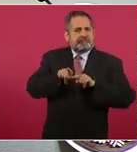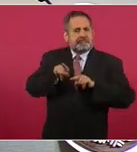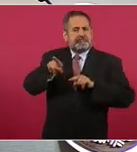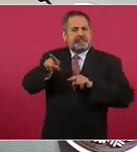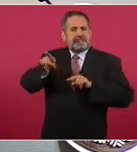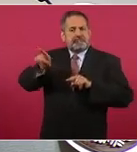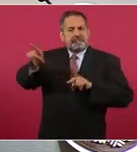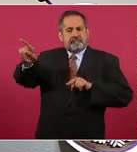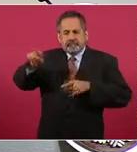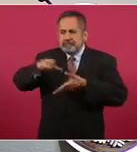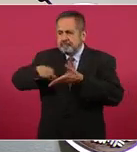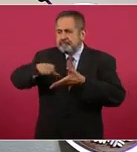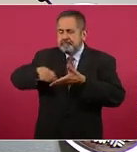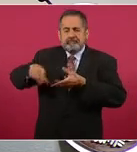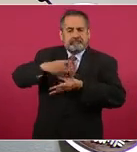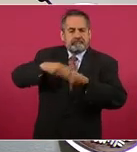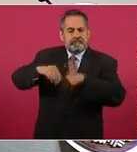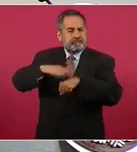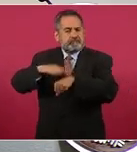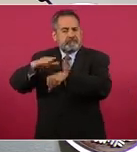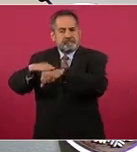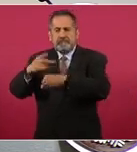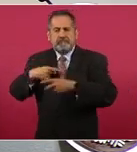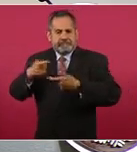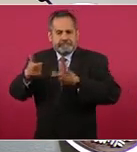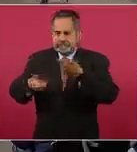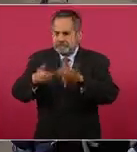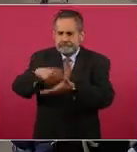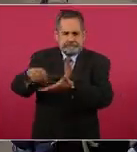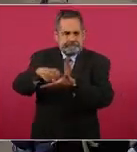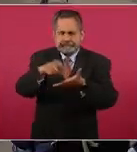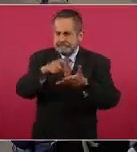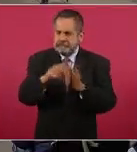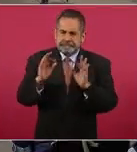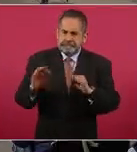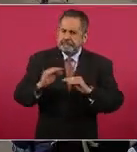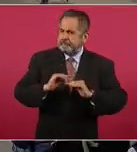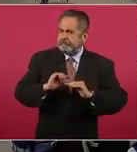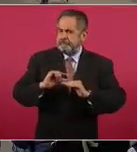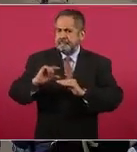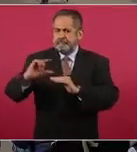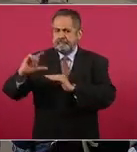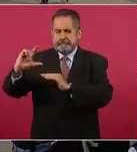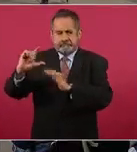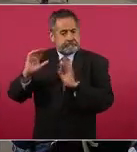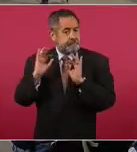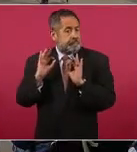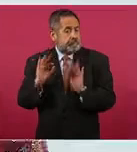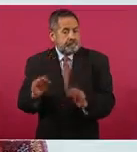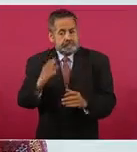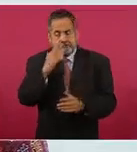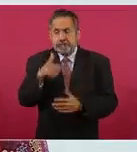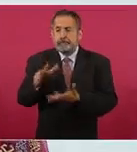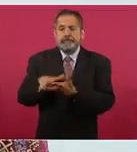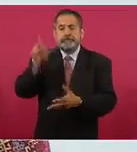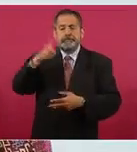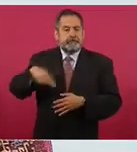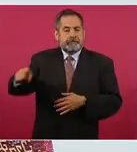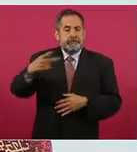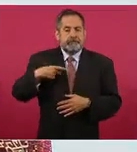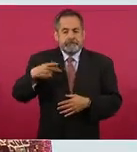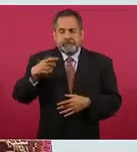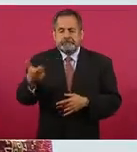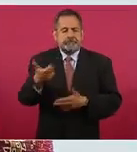consumo sostenido en todas las tiendas de autoservicio y en todas las tiendas departamentales. Lo que garantiza es que la mayoría de la gente tuvo recursos